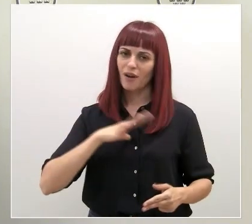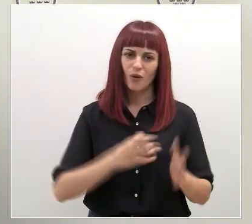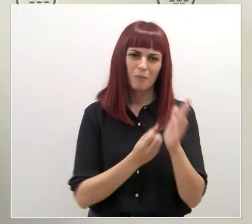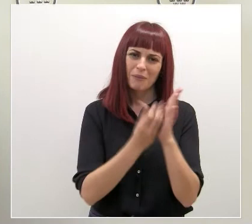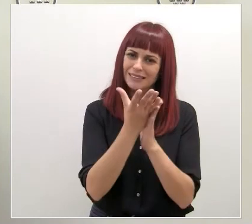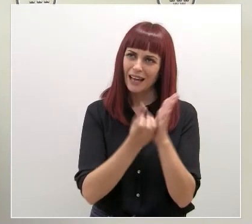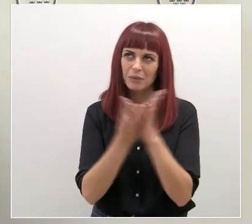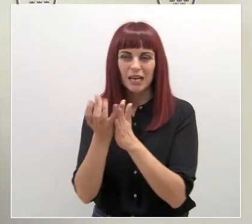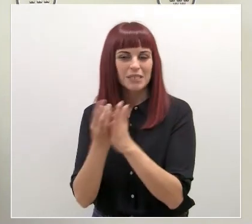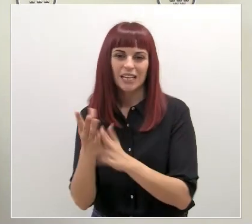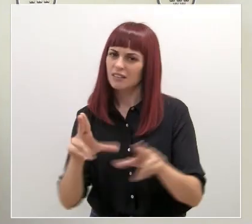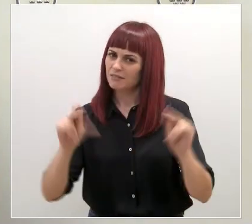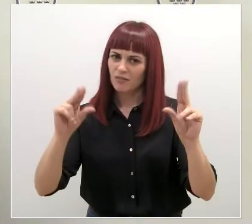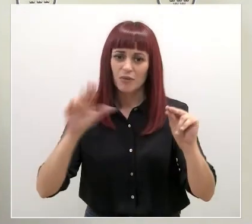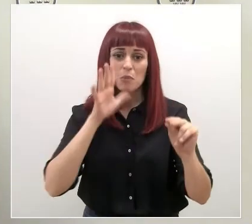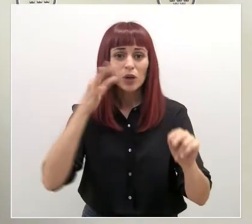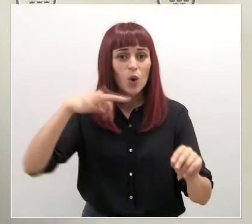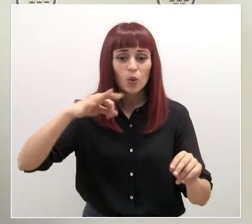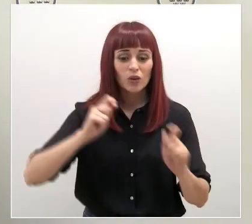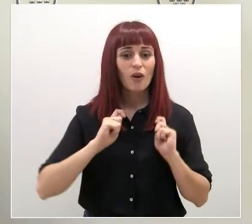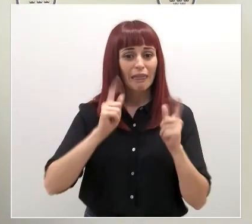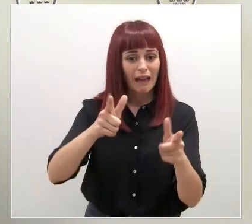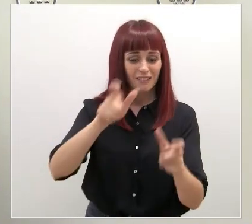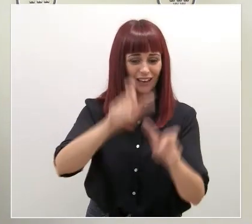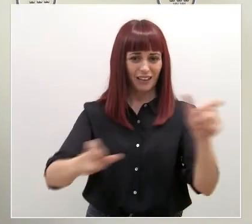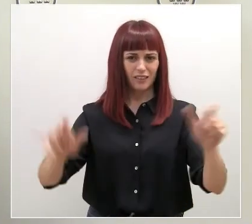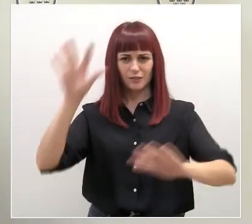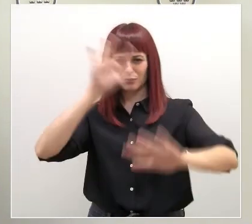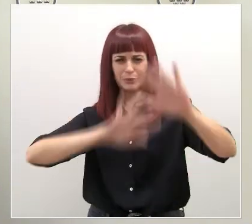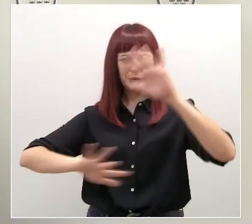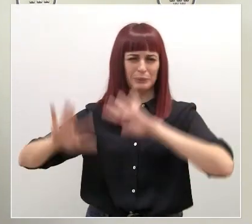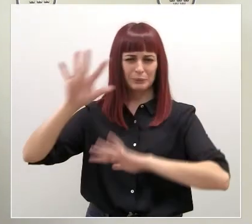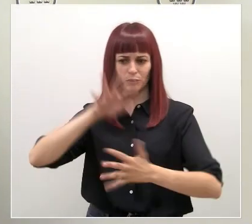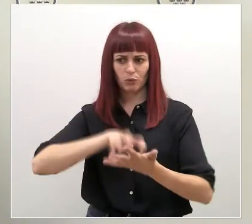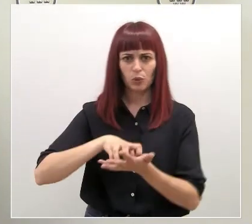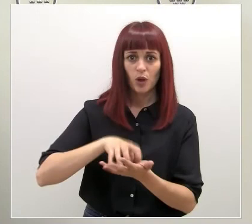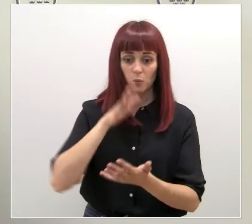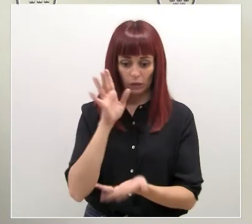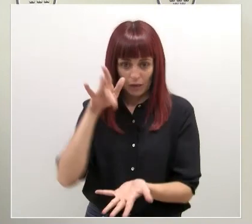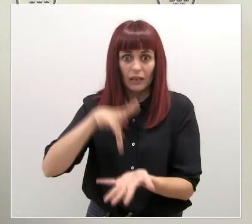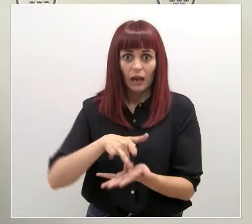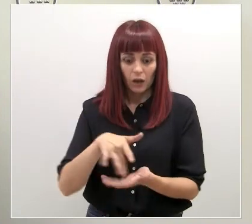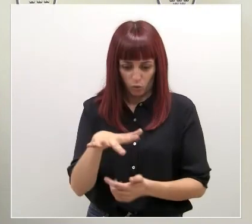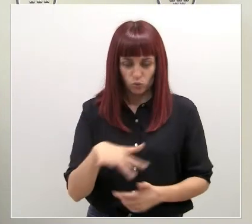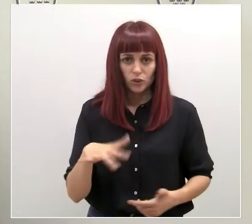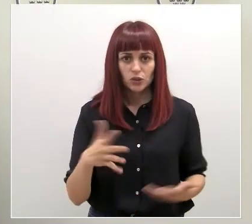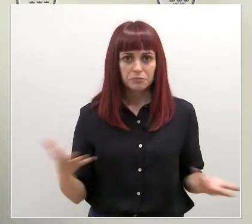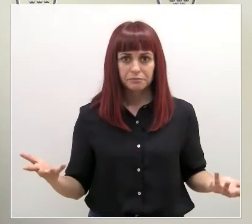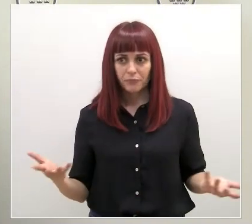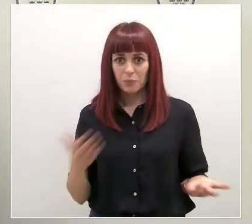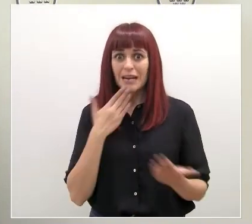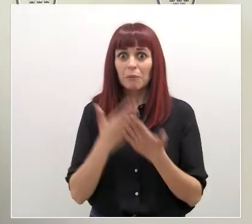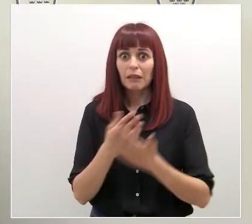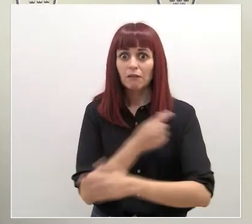tipo de mensajes, porque lo único que generan es confusión e incertidumbre a la población, porque van a llegar a sitios, y lo he dicho antes, que van a